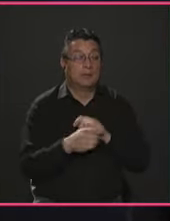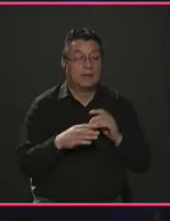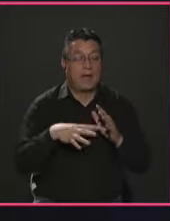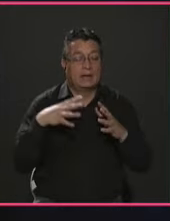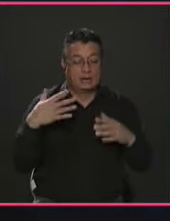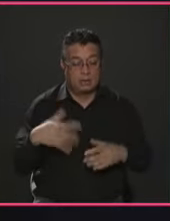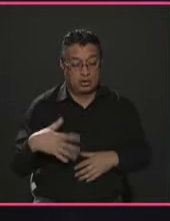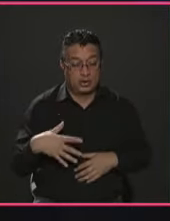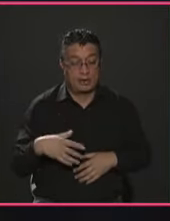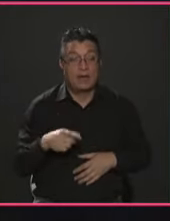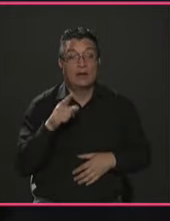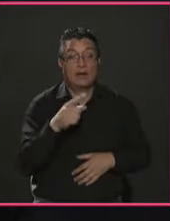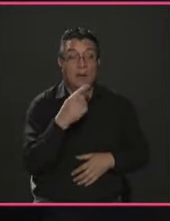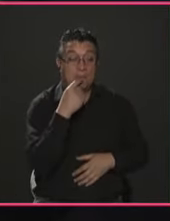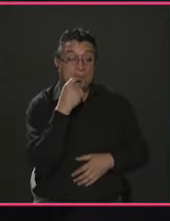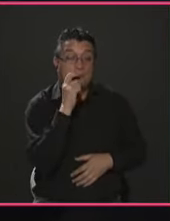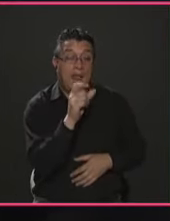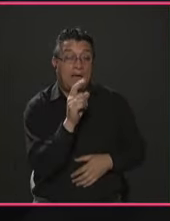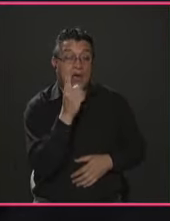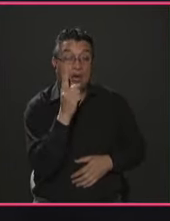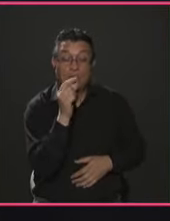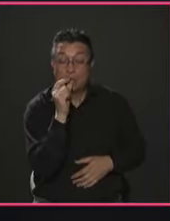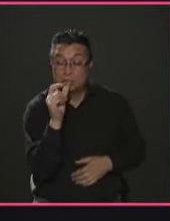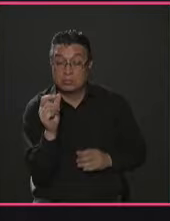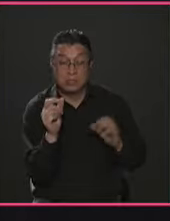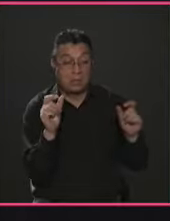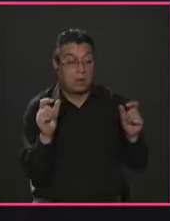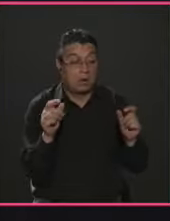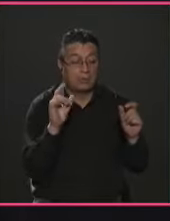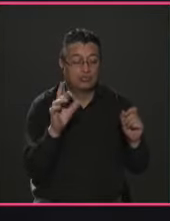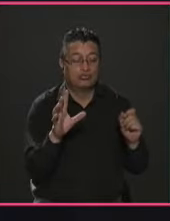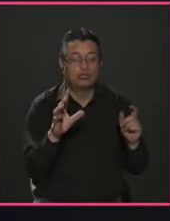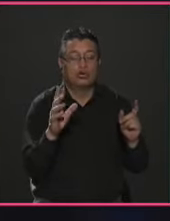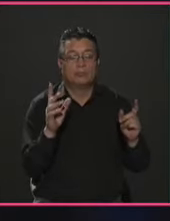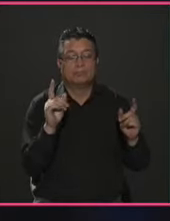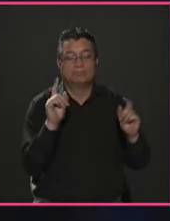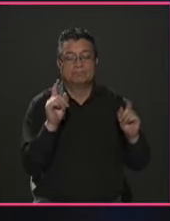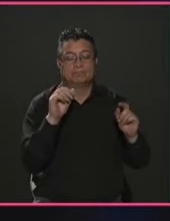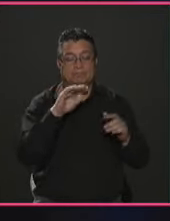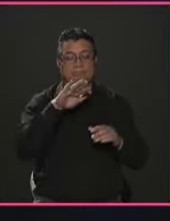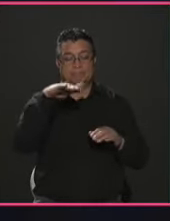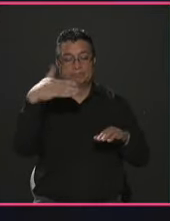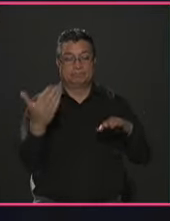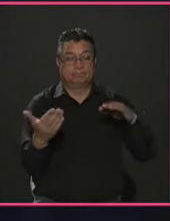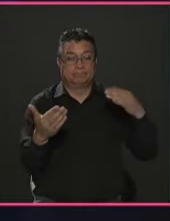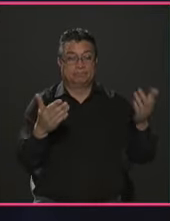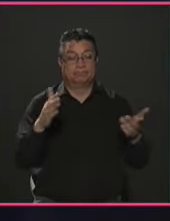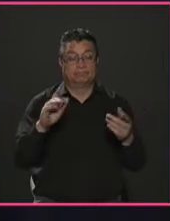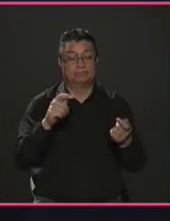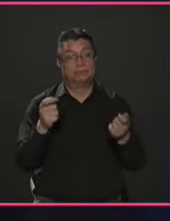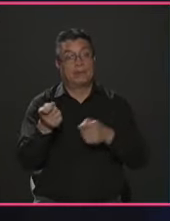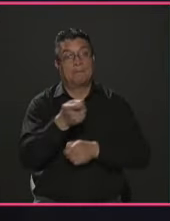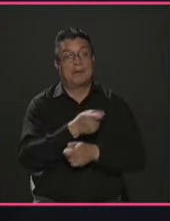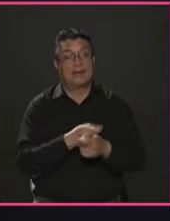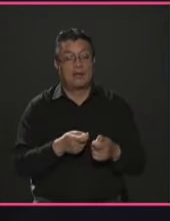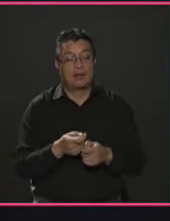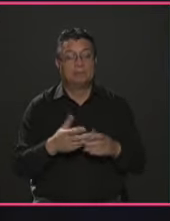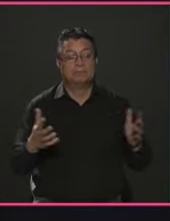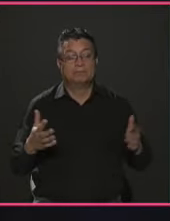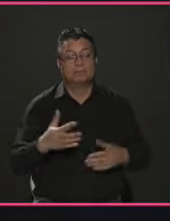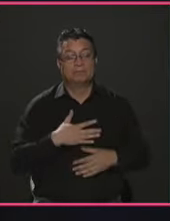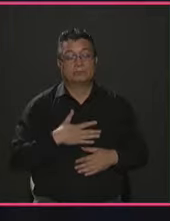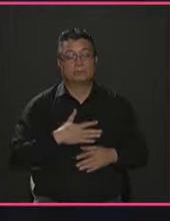relevante Sí si la palabra queda de un solo lado en general este vamos vamos a caer en distorsiones de Mercado de mi